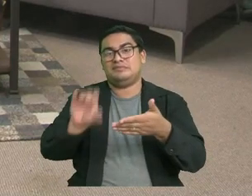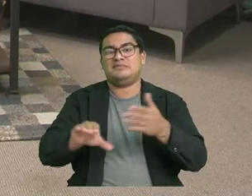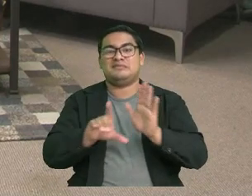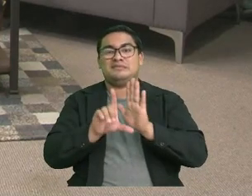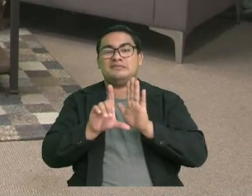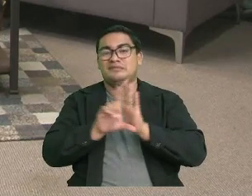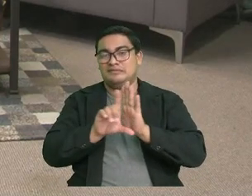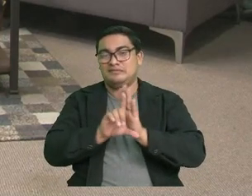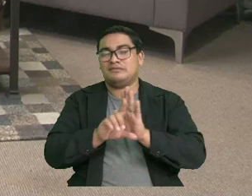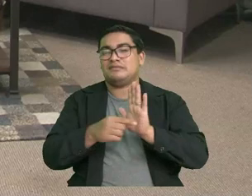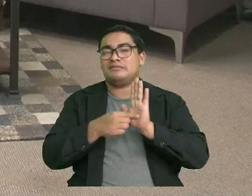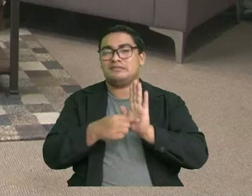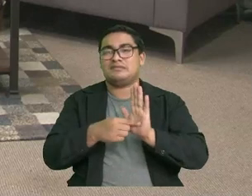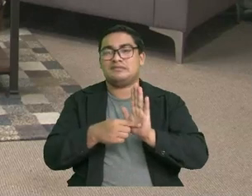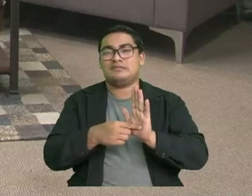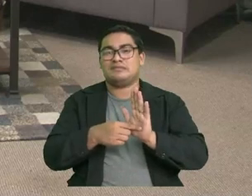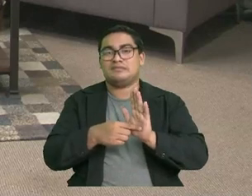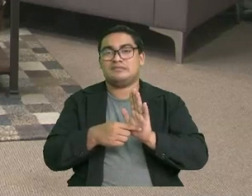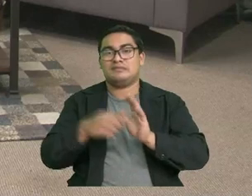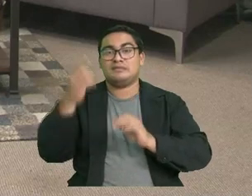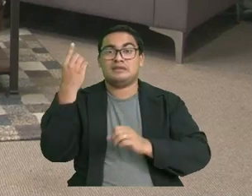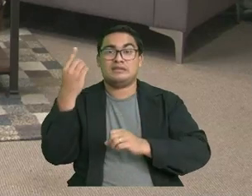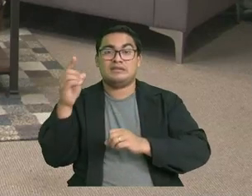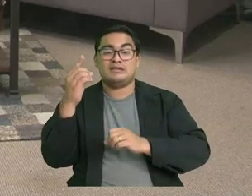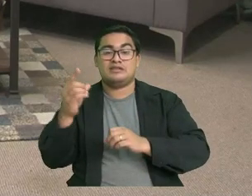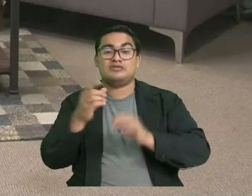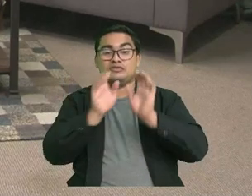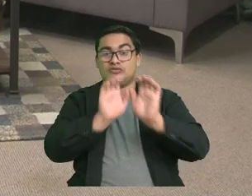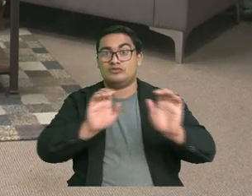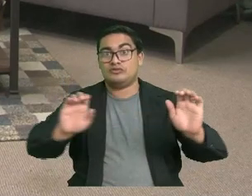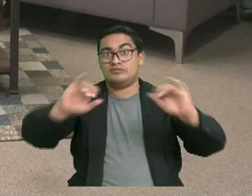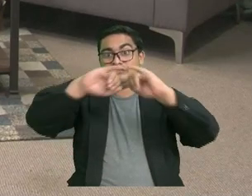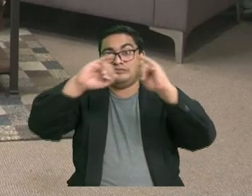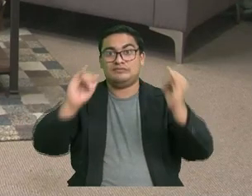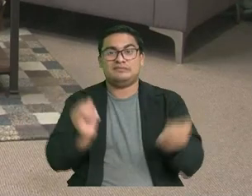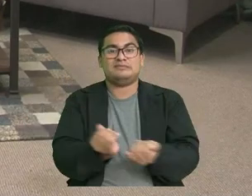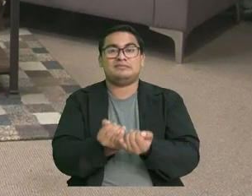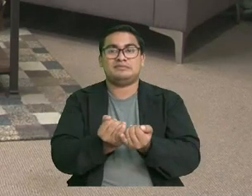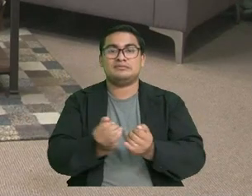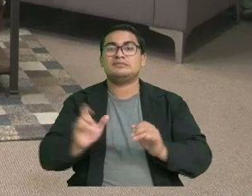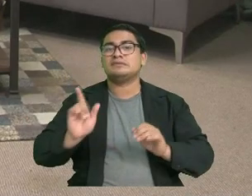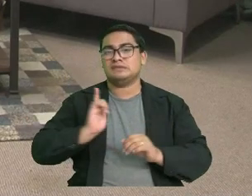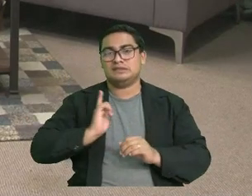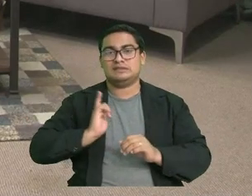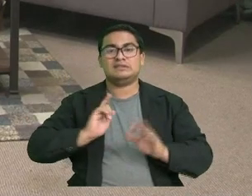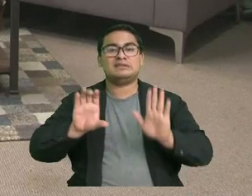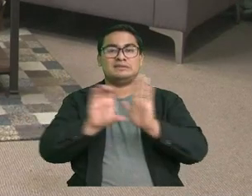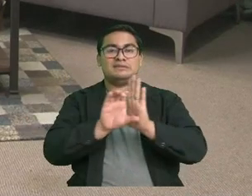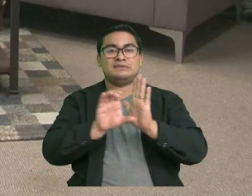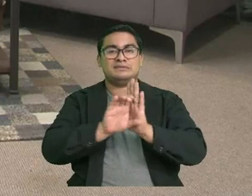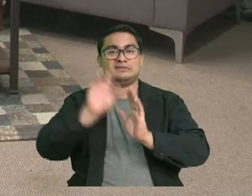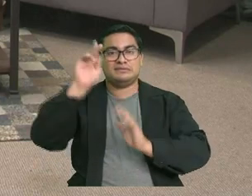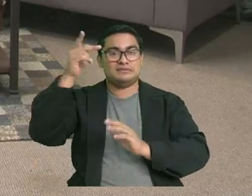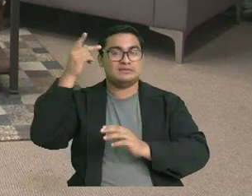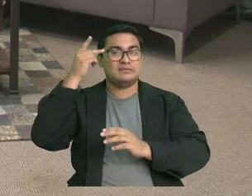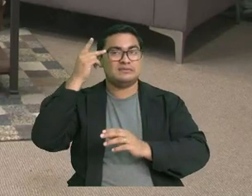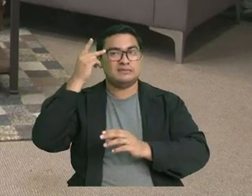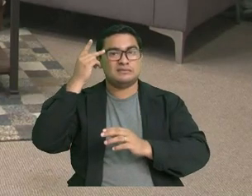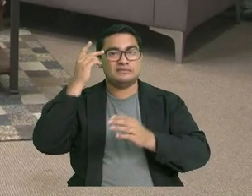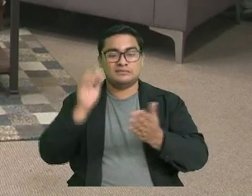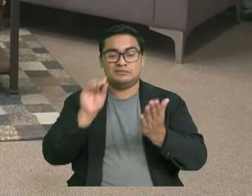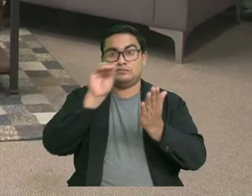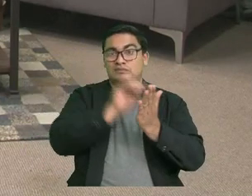es la Convención de los Derechos del Niño. Okay. Tiene nivel constitucional, entonces esa no está en